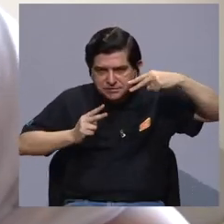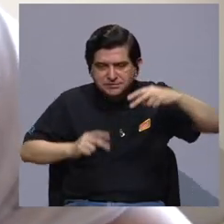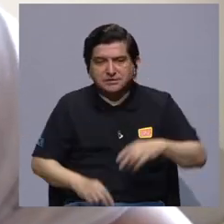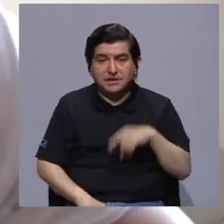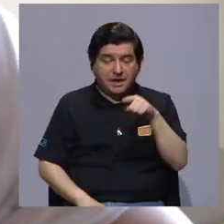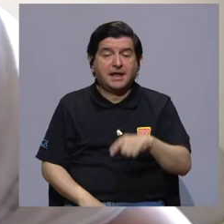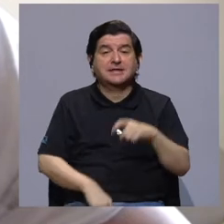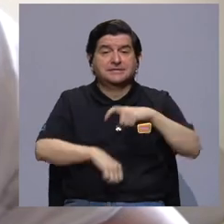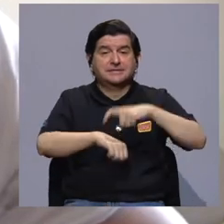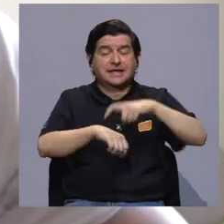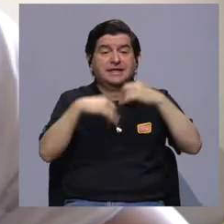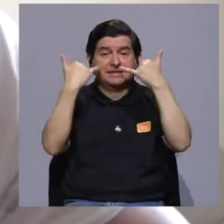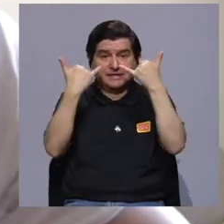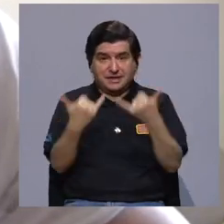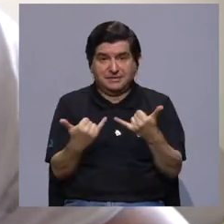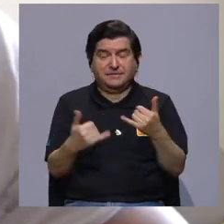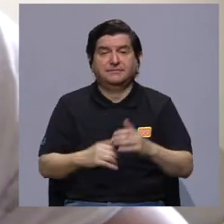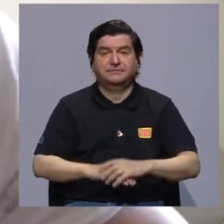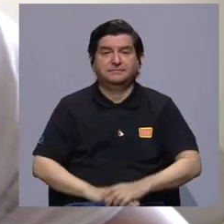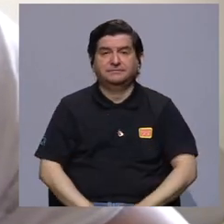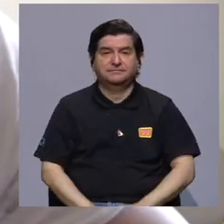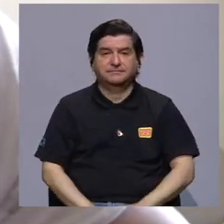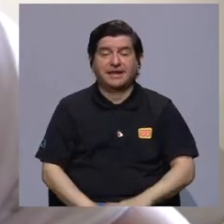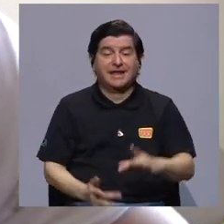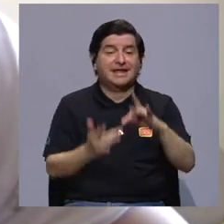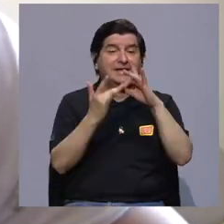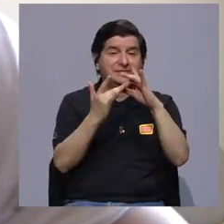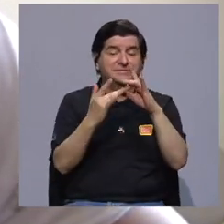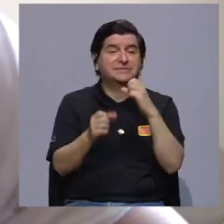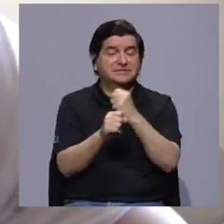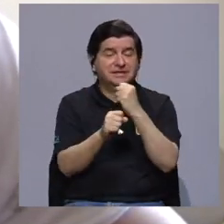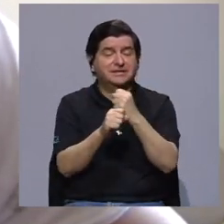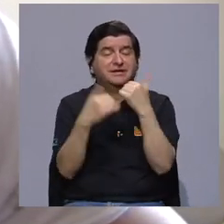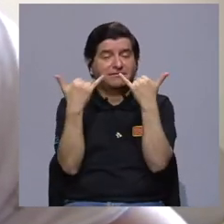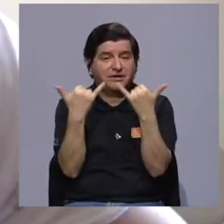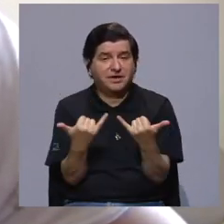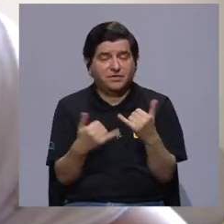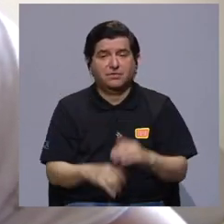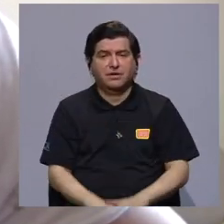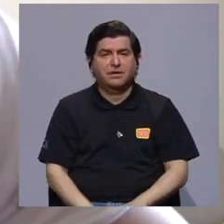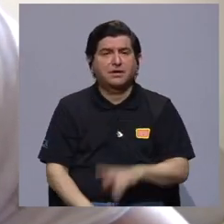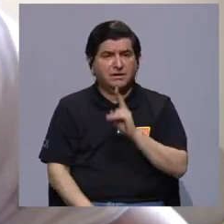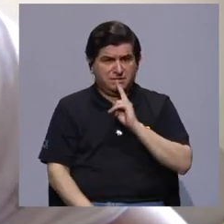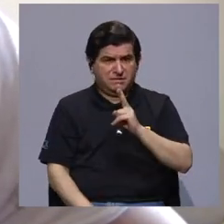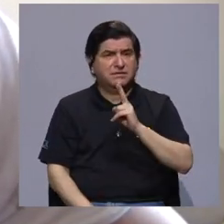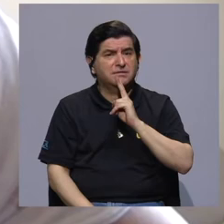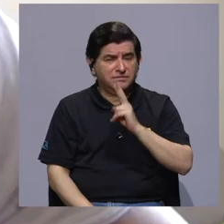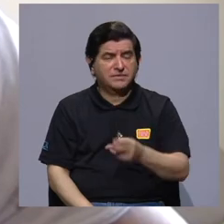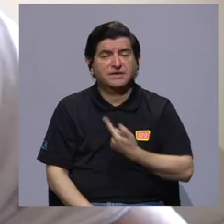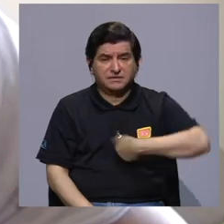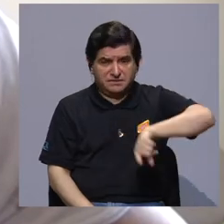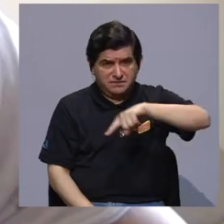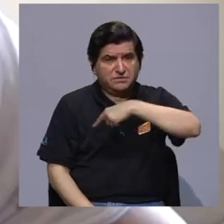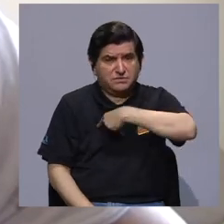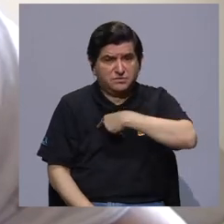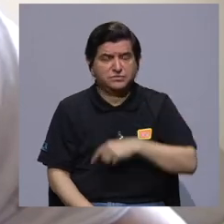de ellas. Esa es la etapa en que estamos con esa parte en particular. Porque, pues ciertamente,